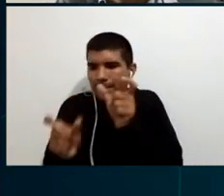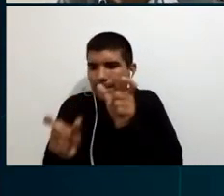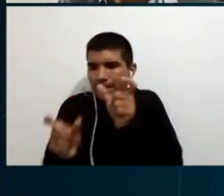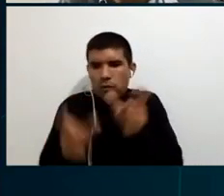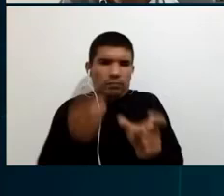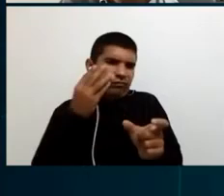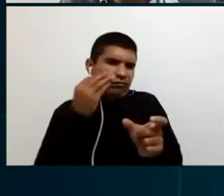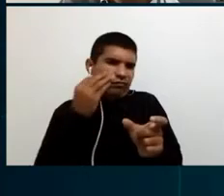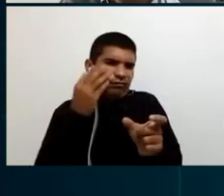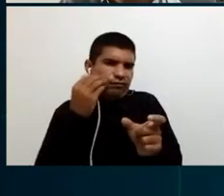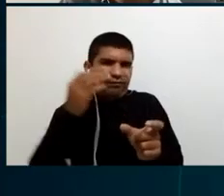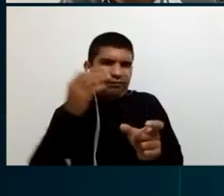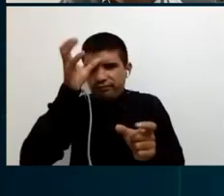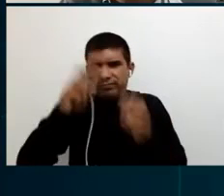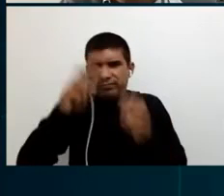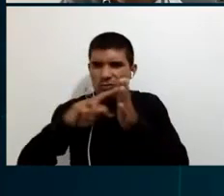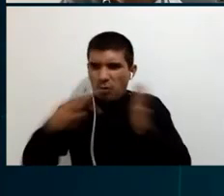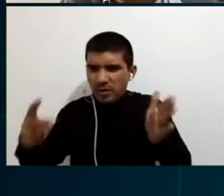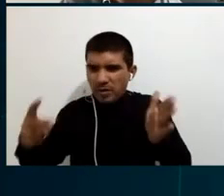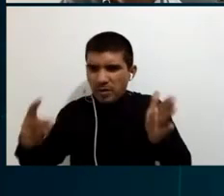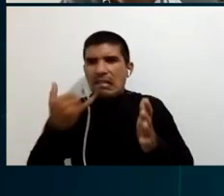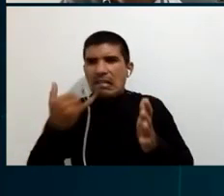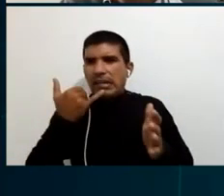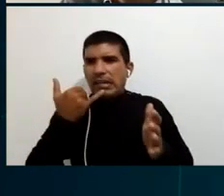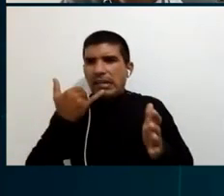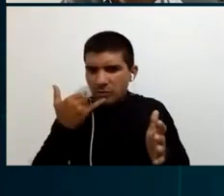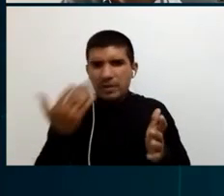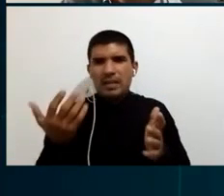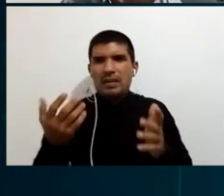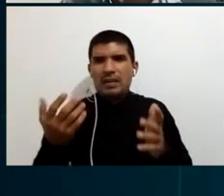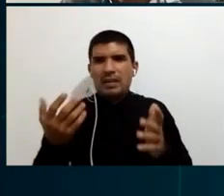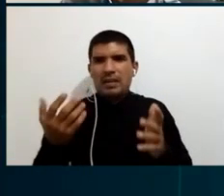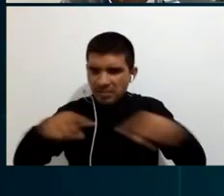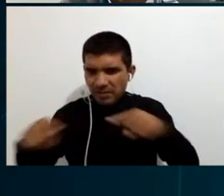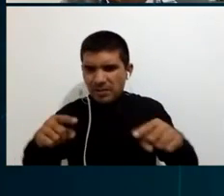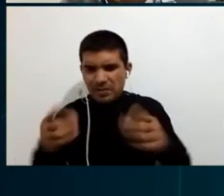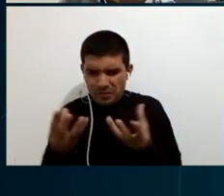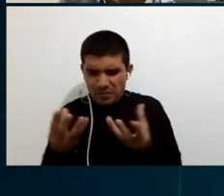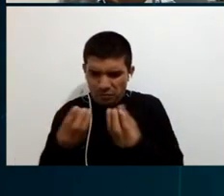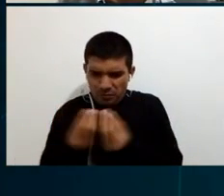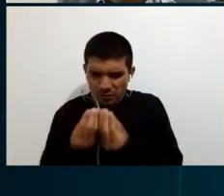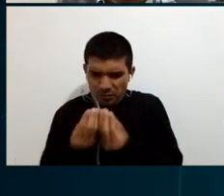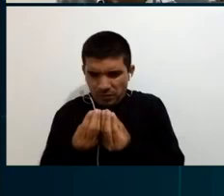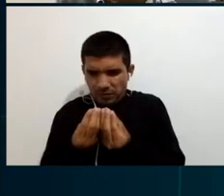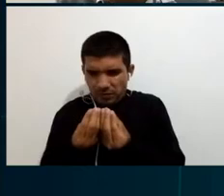paro y digo dónde estoy, a dónde quiero llegar,